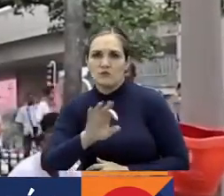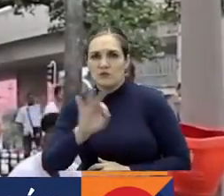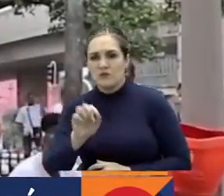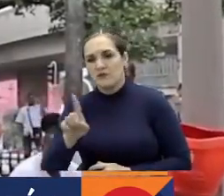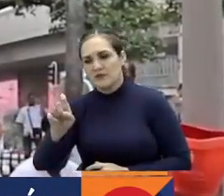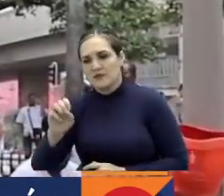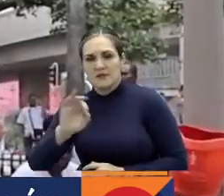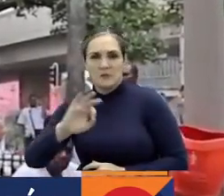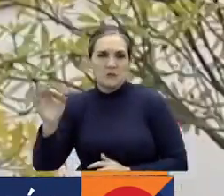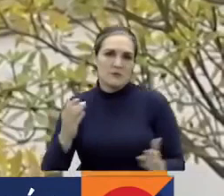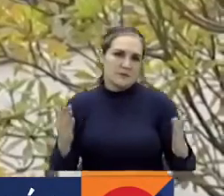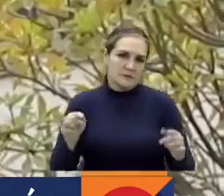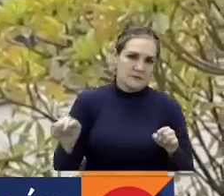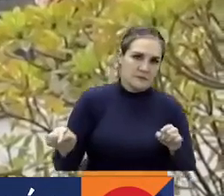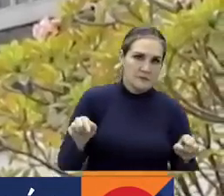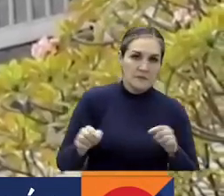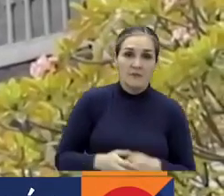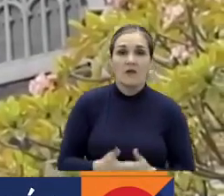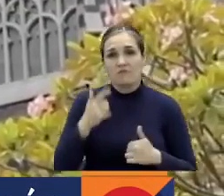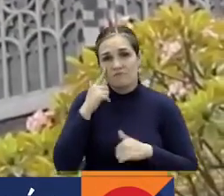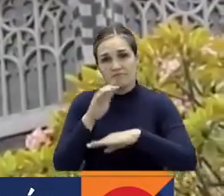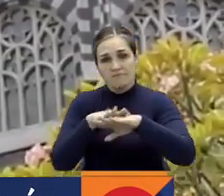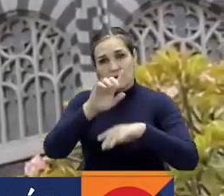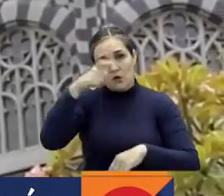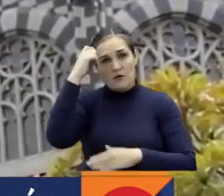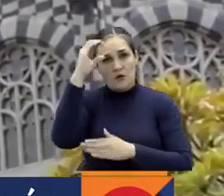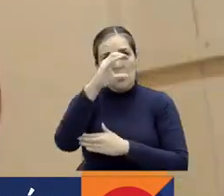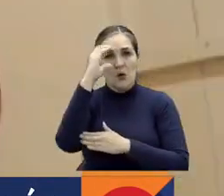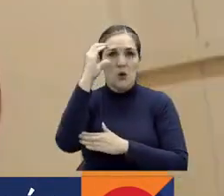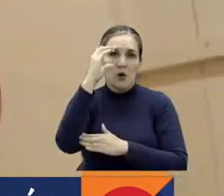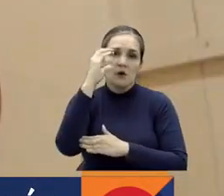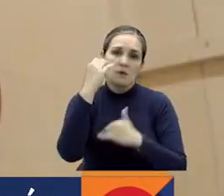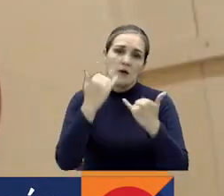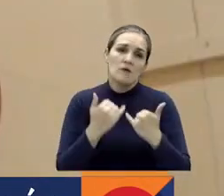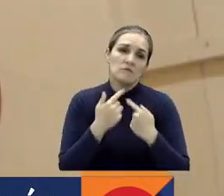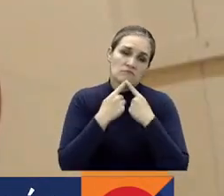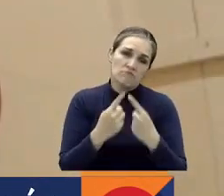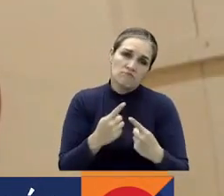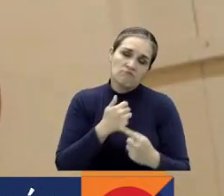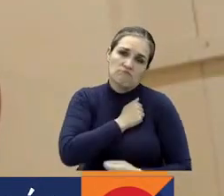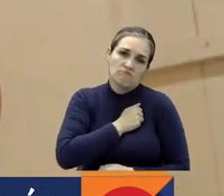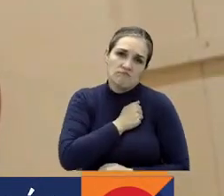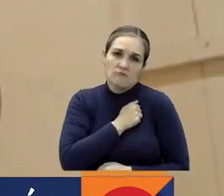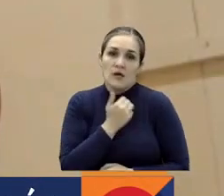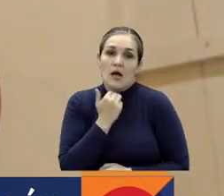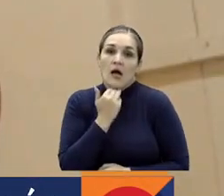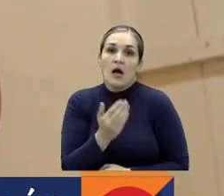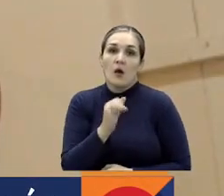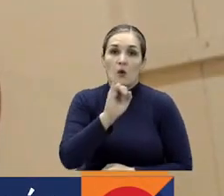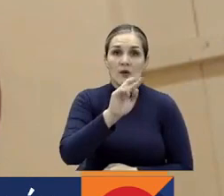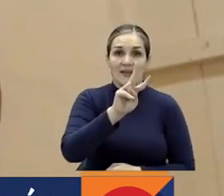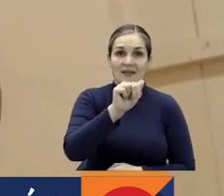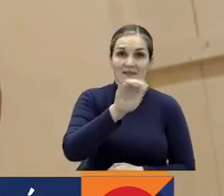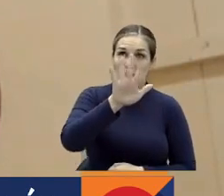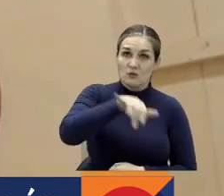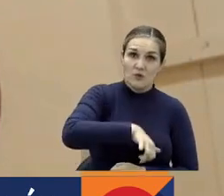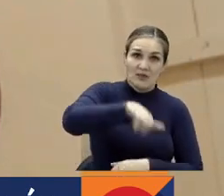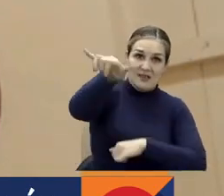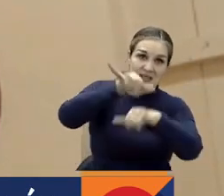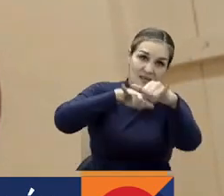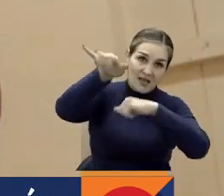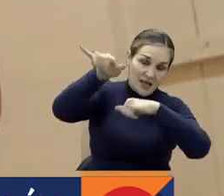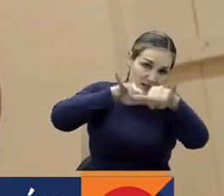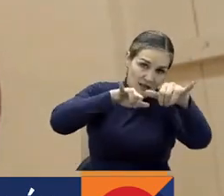60% respectivamente. Y hacemos un llamado al gobierno nacional de que por lo menos el IVA a los tiquetes aéreos y también